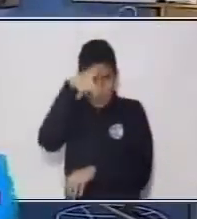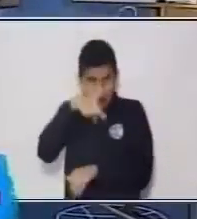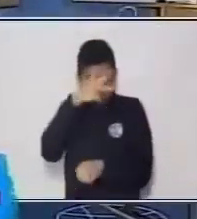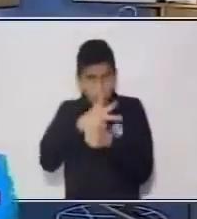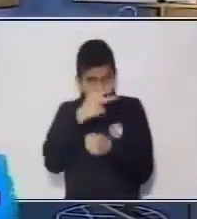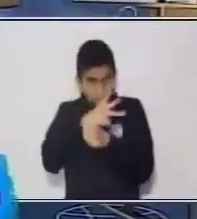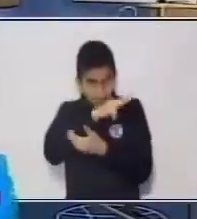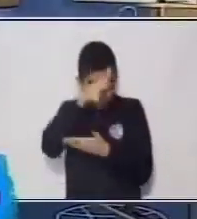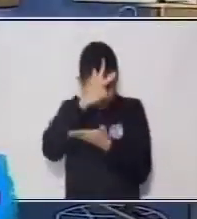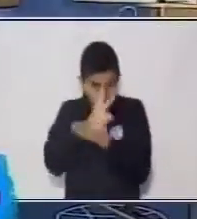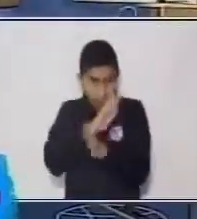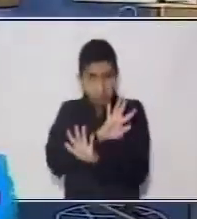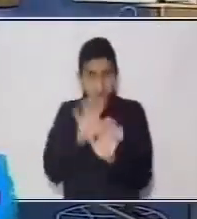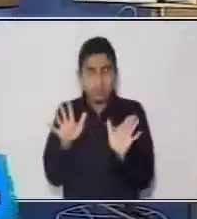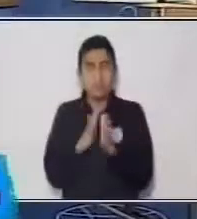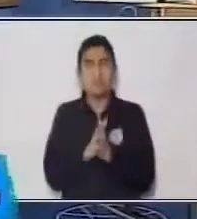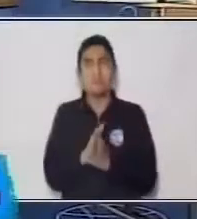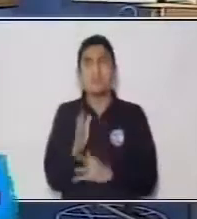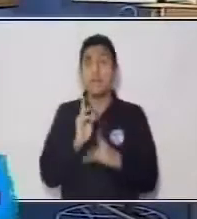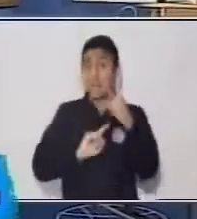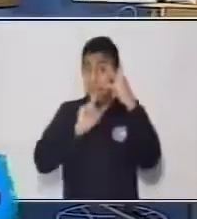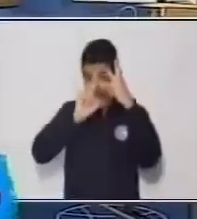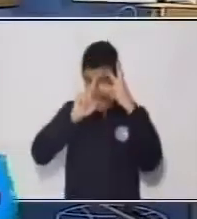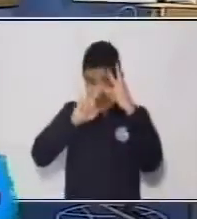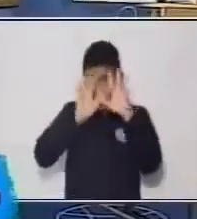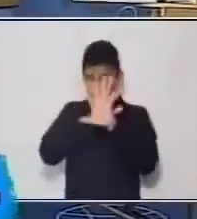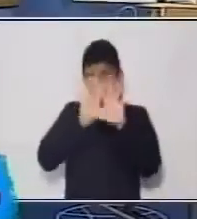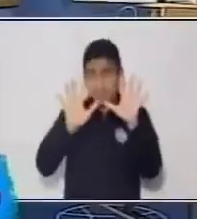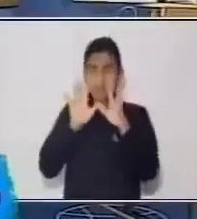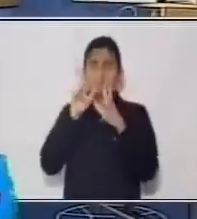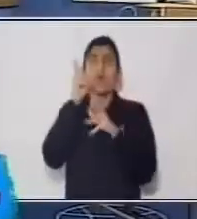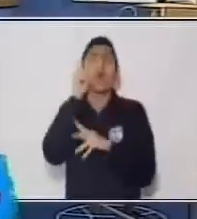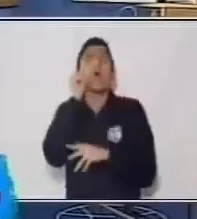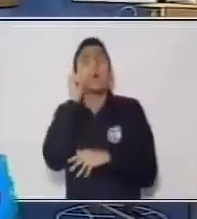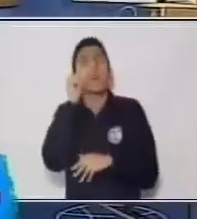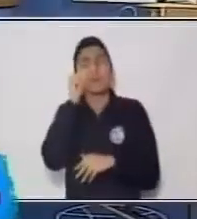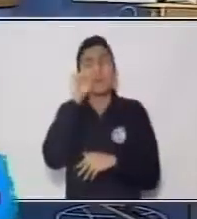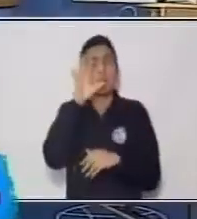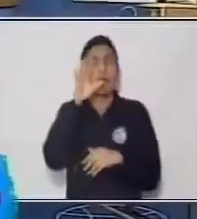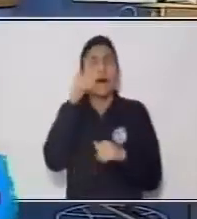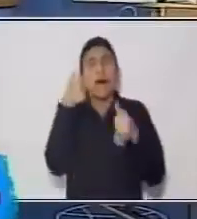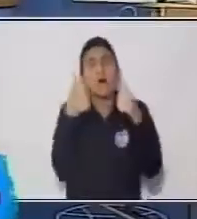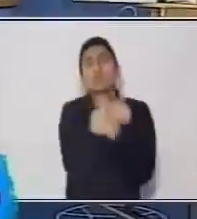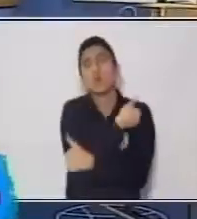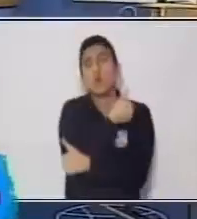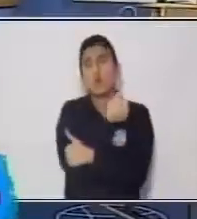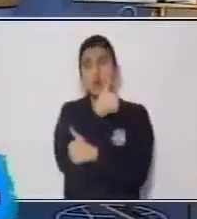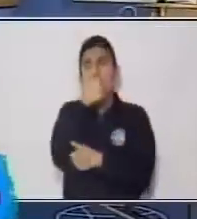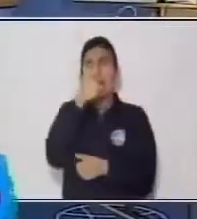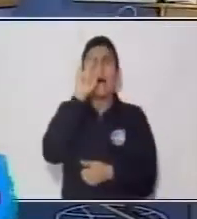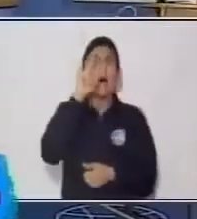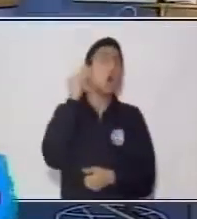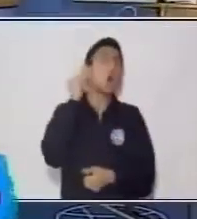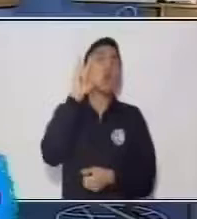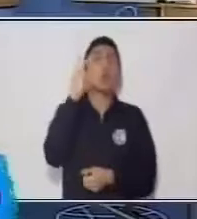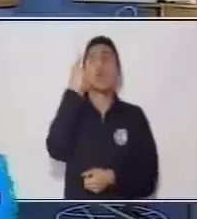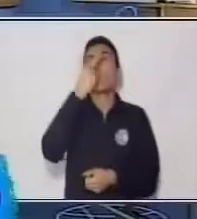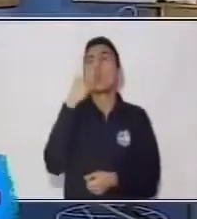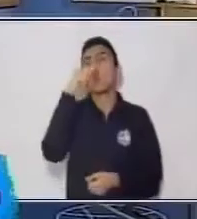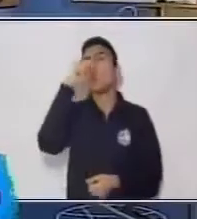este caso. Como tercera obra vamos a ver a un autor bien interesante que es Augusto